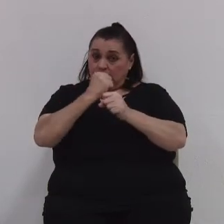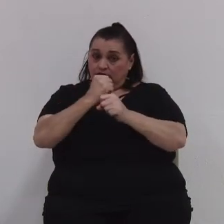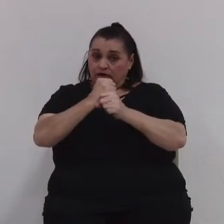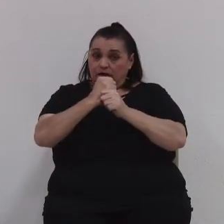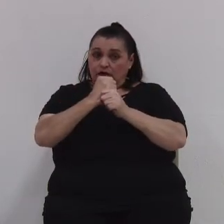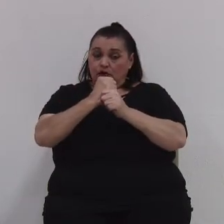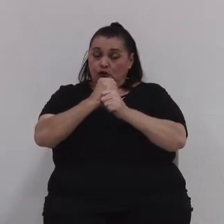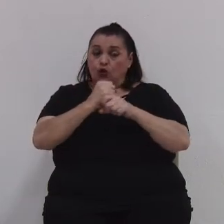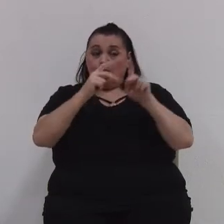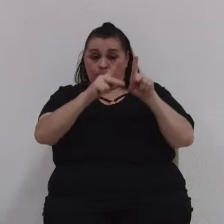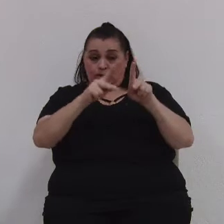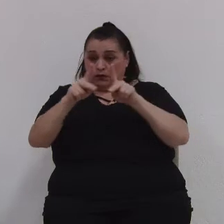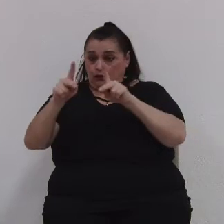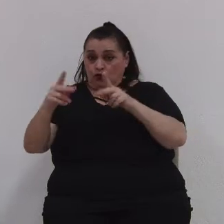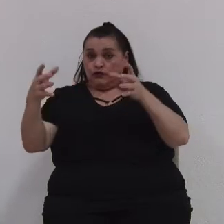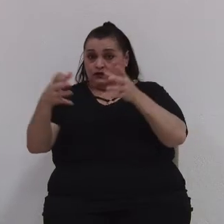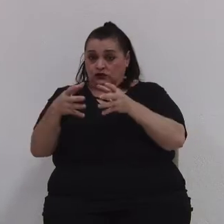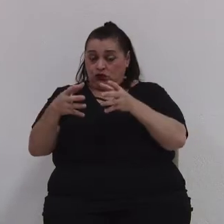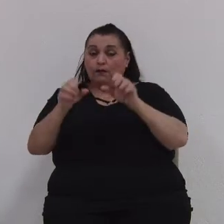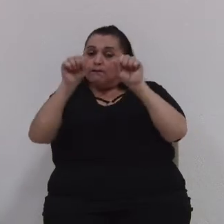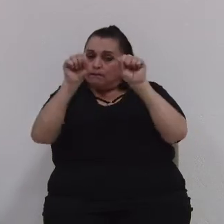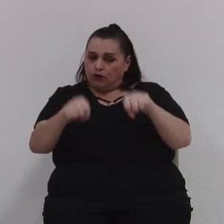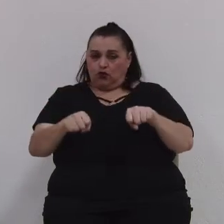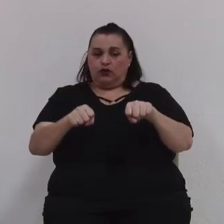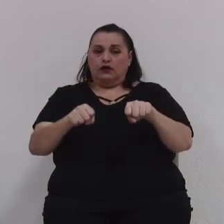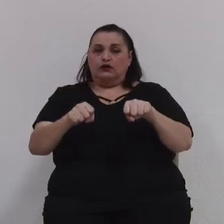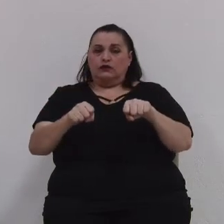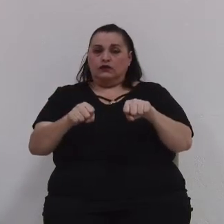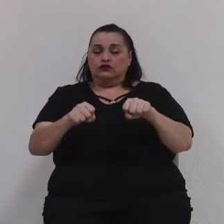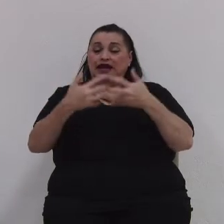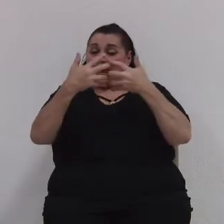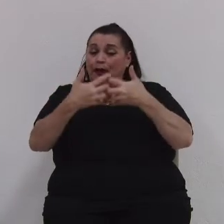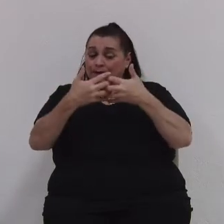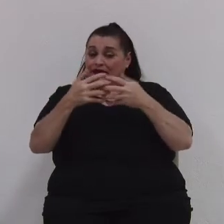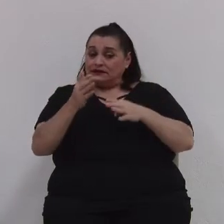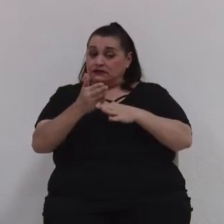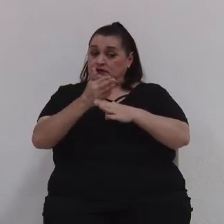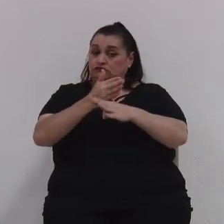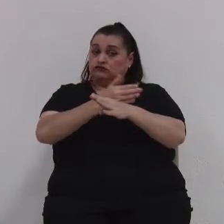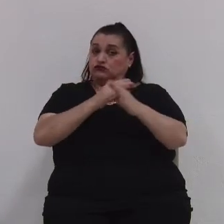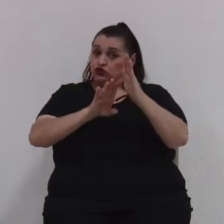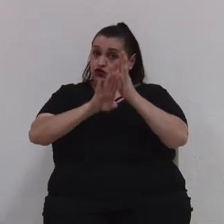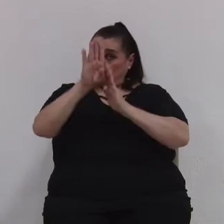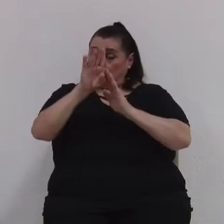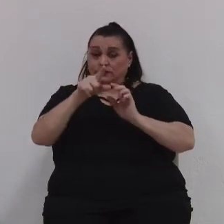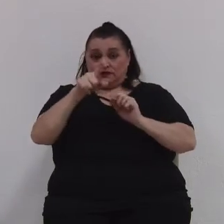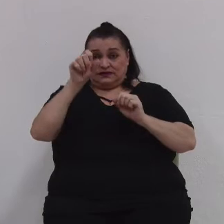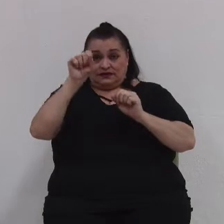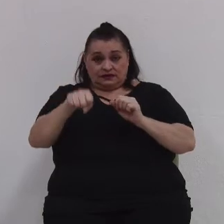de esa población, podríamos, si las empresitas se escalan, y digo es un sí